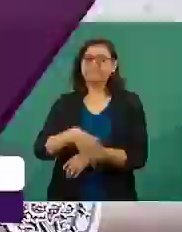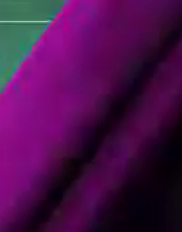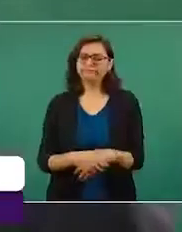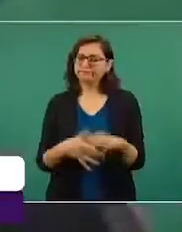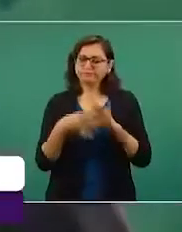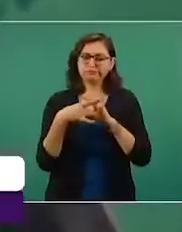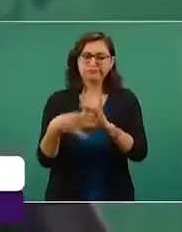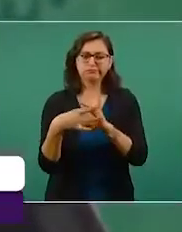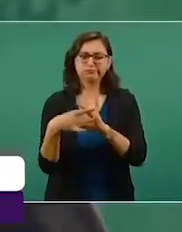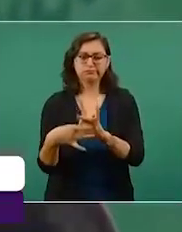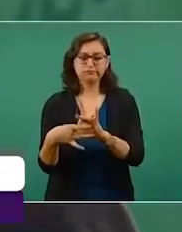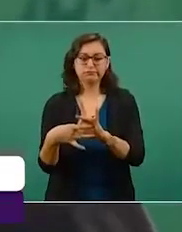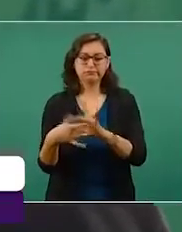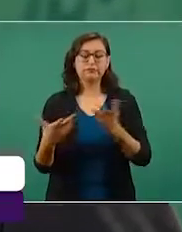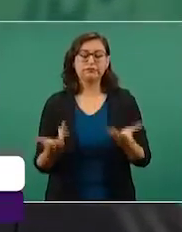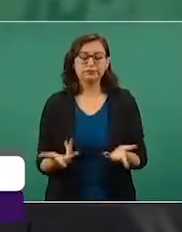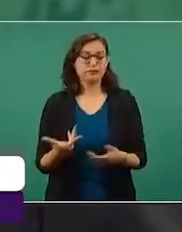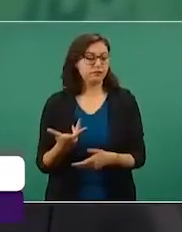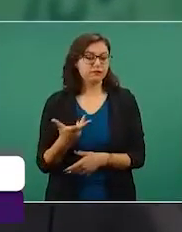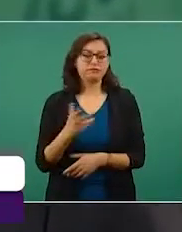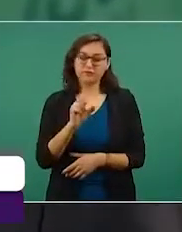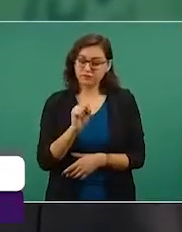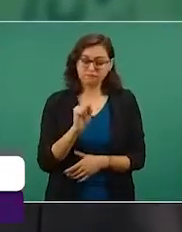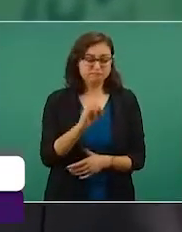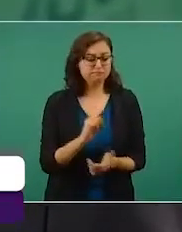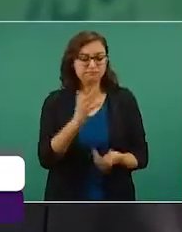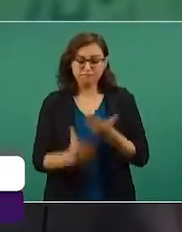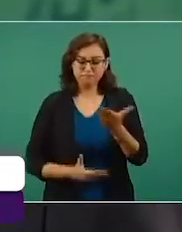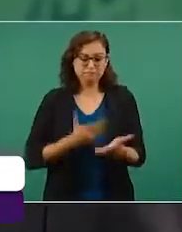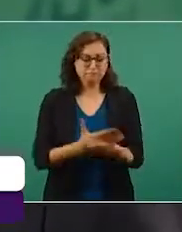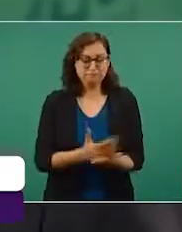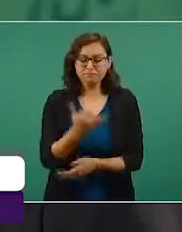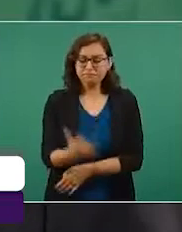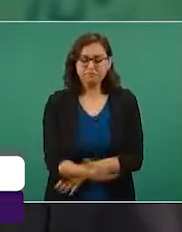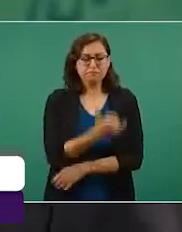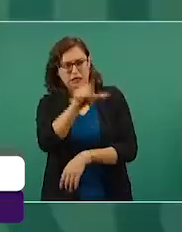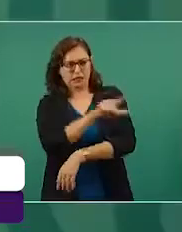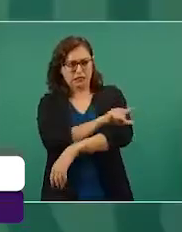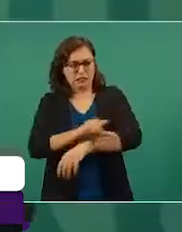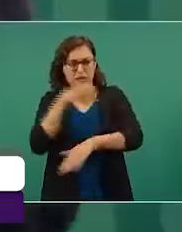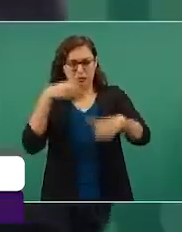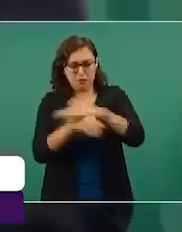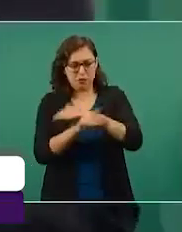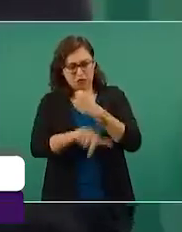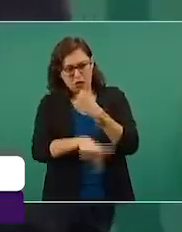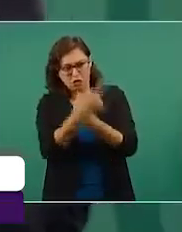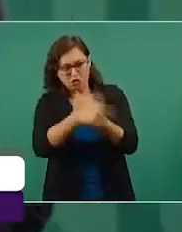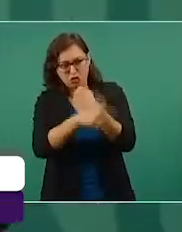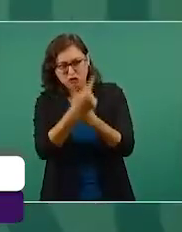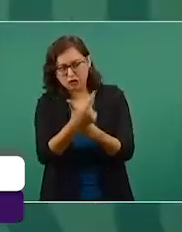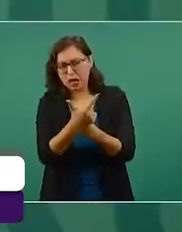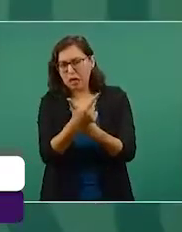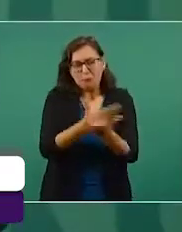y de amlo perdón a las familias de las víctimas del accidente en la línea 2 del metro de la ciudad de mexico yo les pido perdón y además